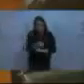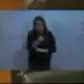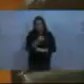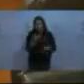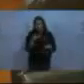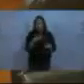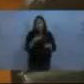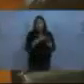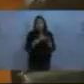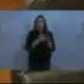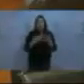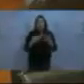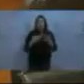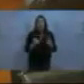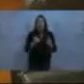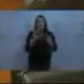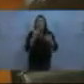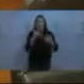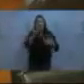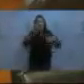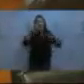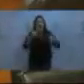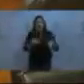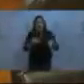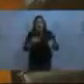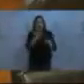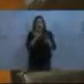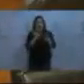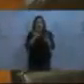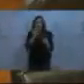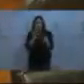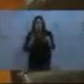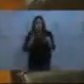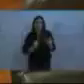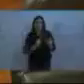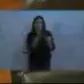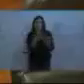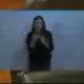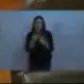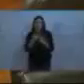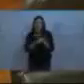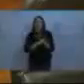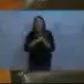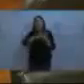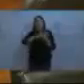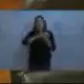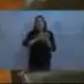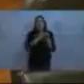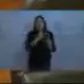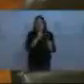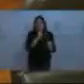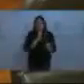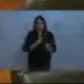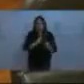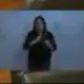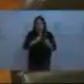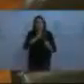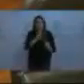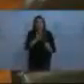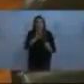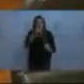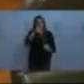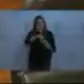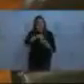sistema sanitario garantiza la selección de los profesionales que necesita para el nivel de complejidad, ya que se contempla